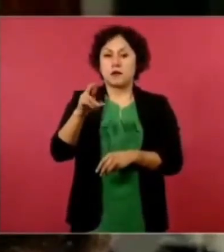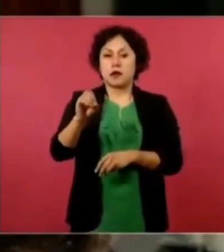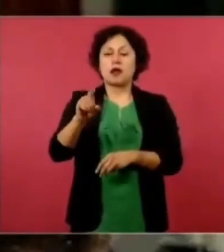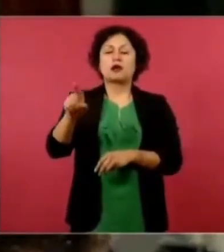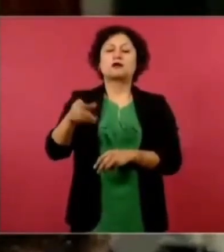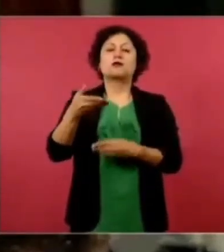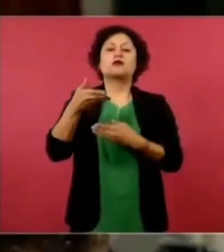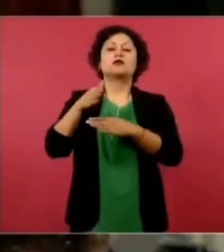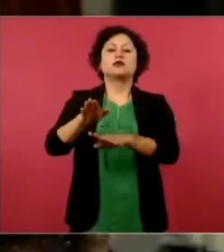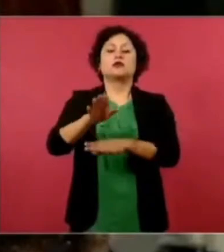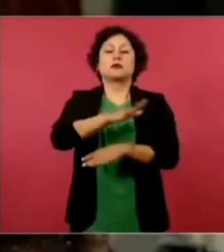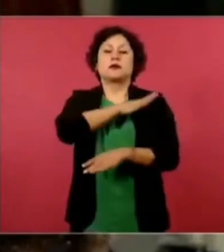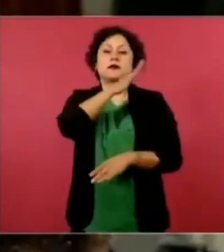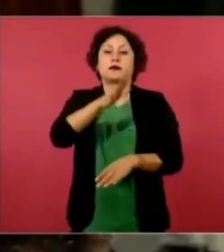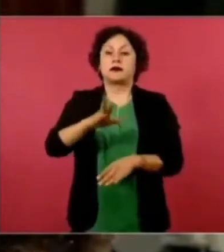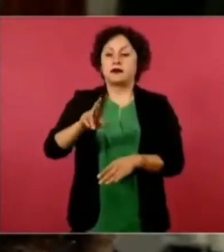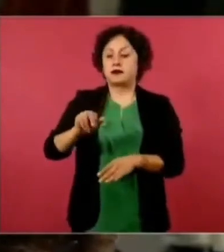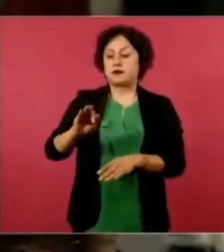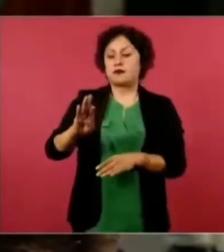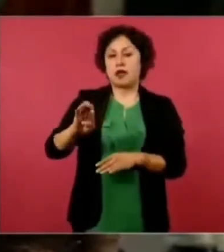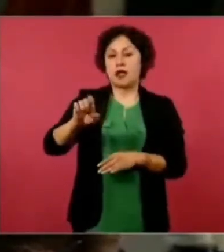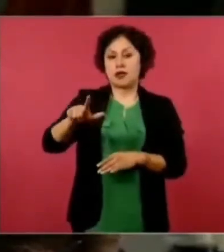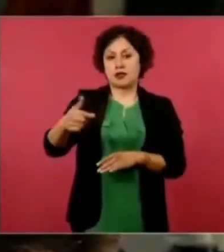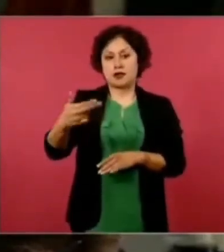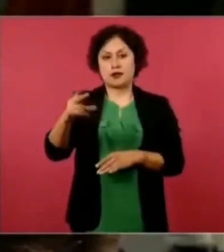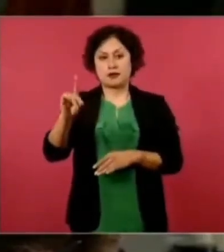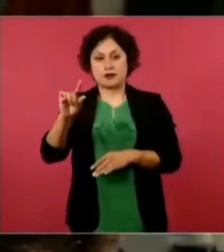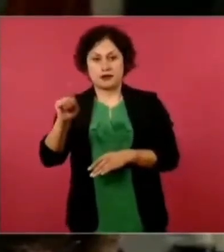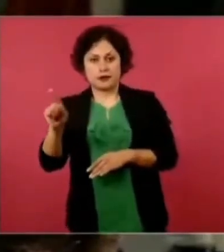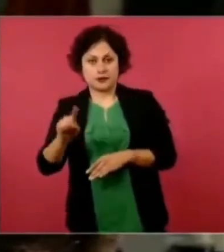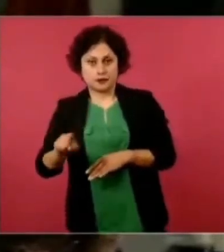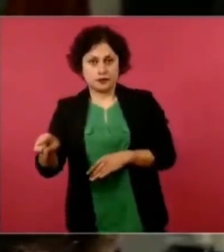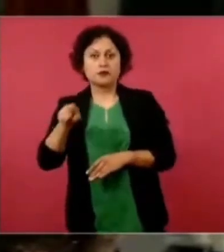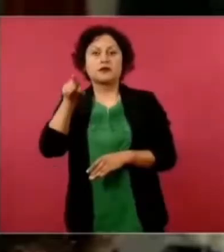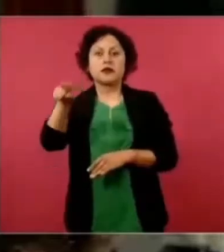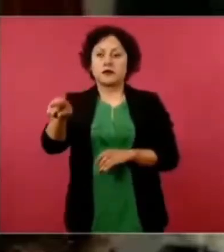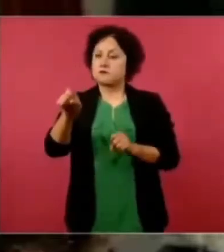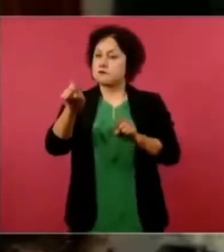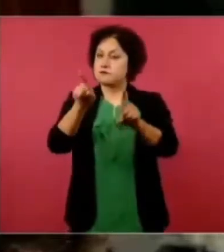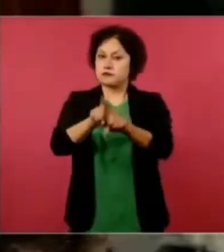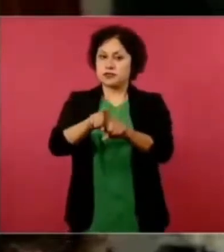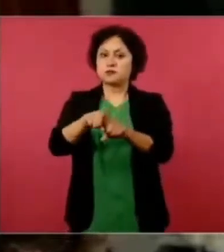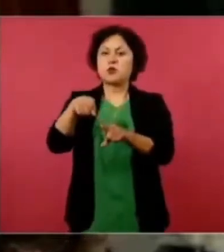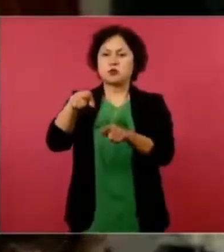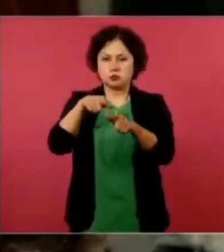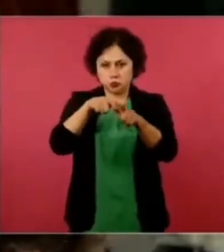Hernández para llevar también su juicio en libertad.